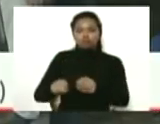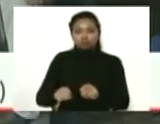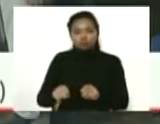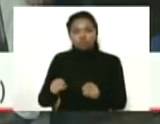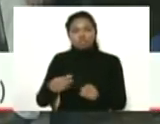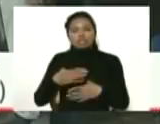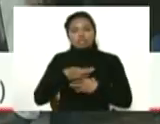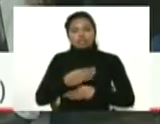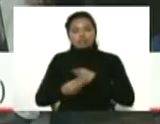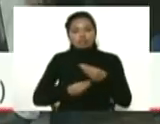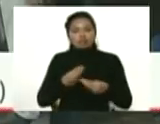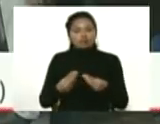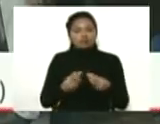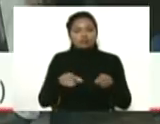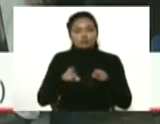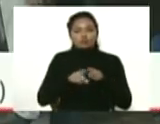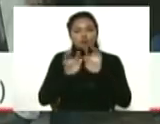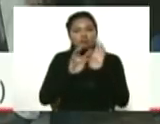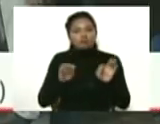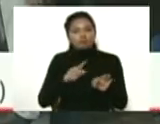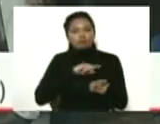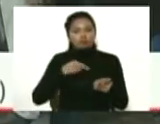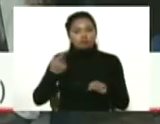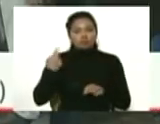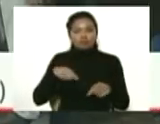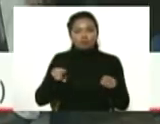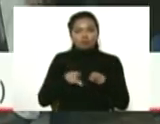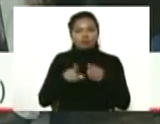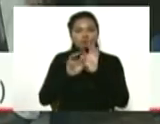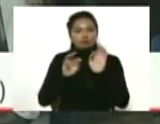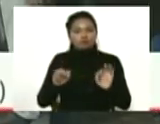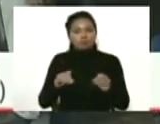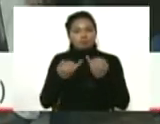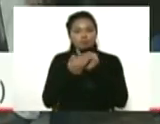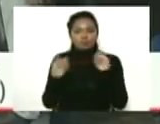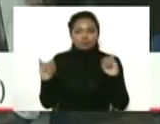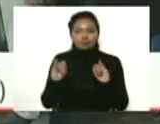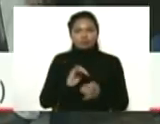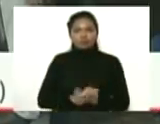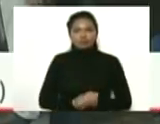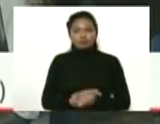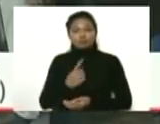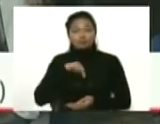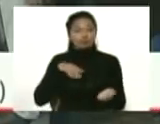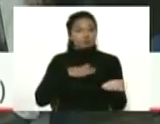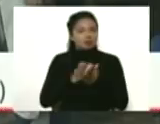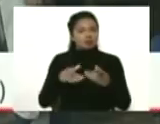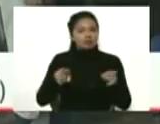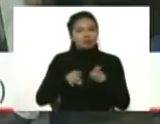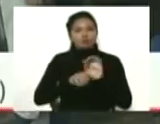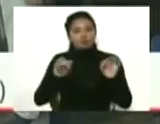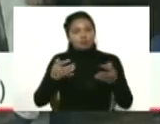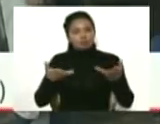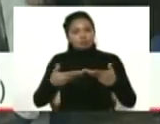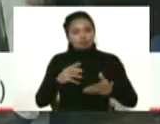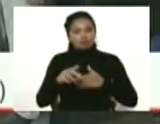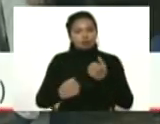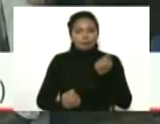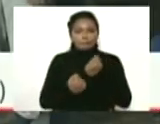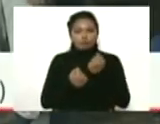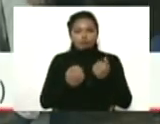pues subyugar lo que nosotros tenemos más sagrado, que es nuestra independencia y nuestra soberanía, dando así pues el